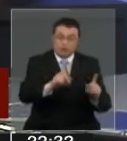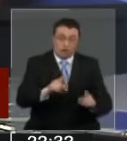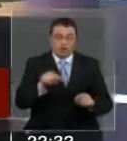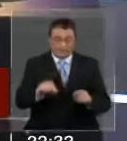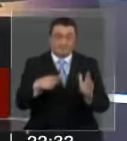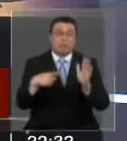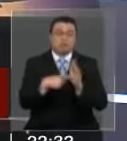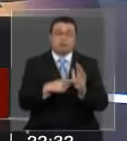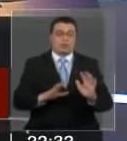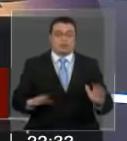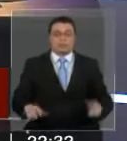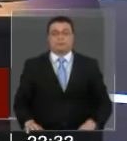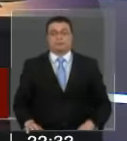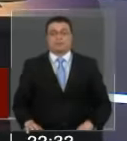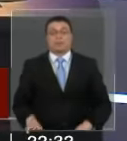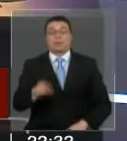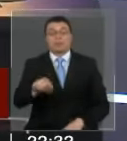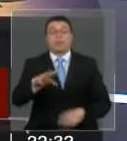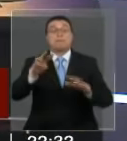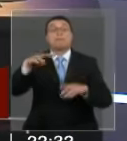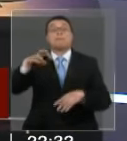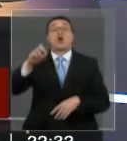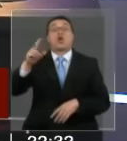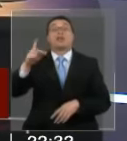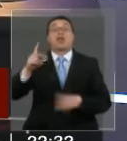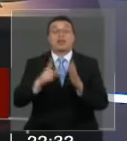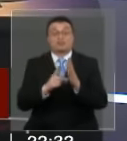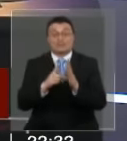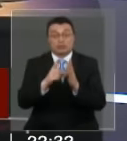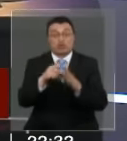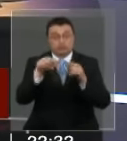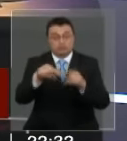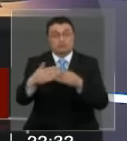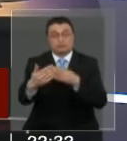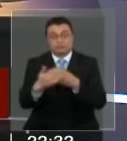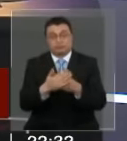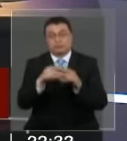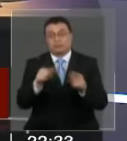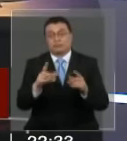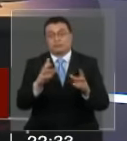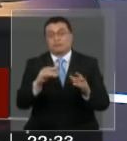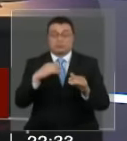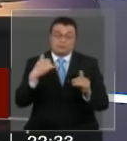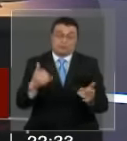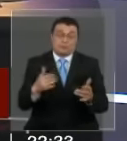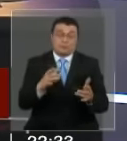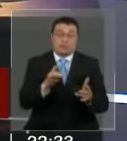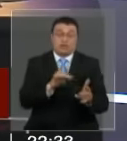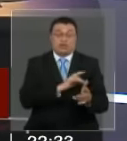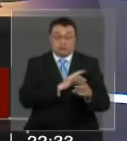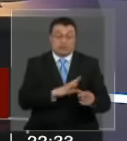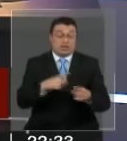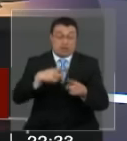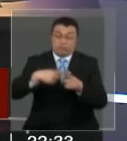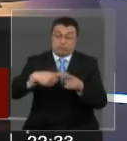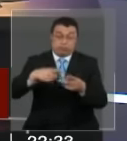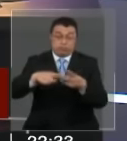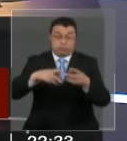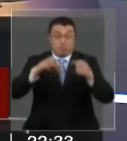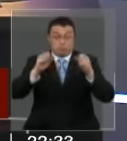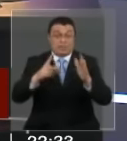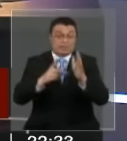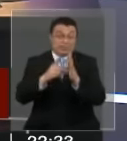yo quiero comentar que tú preguntaste por el modelo de desarrollo. Yo estuve en Chile de 10 días este verano y la verdad es que Chile es precioso. ¿Dónde estuviste? Tiene, ¿no es cierto?, una